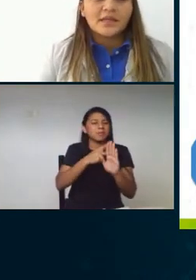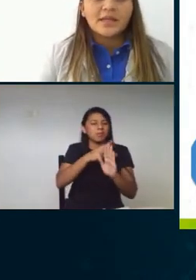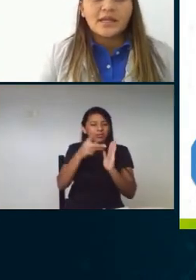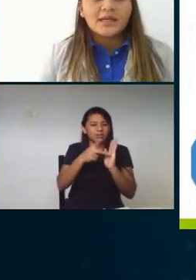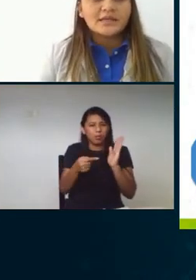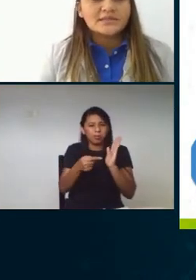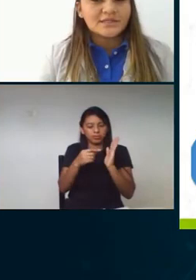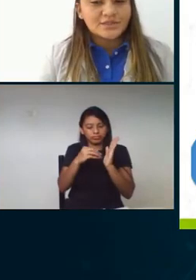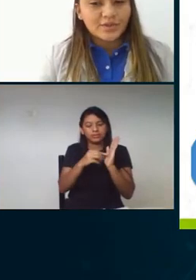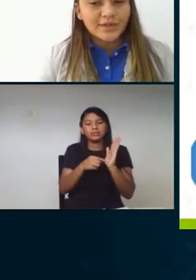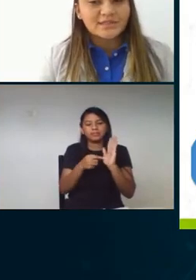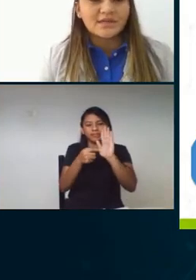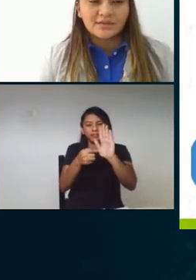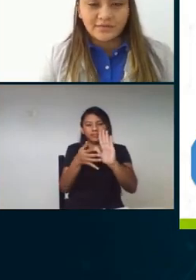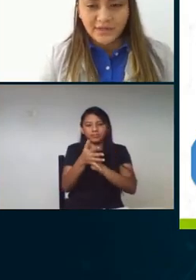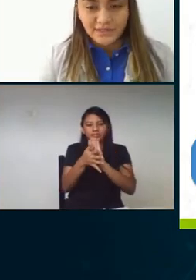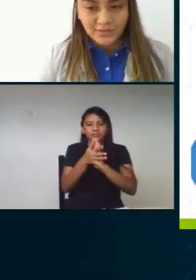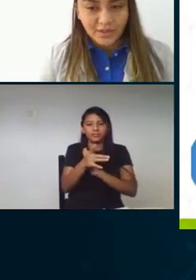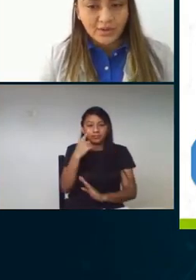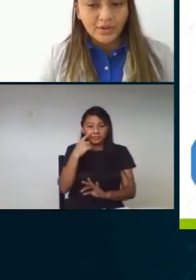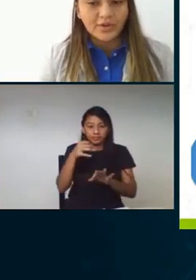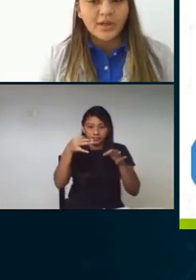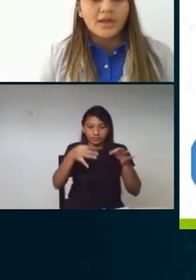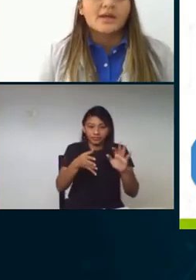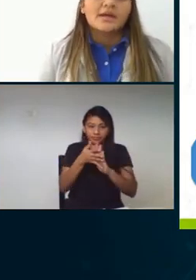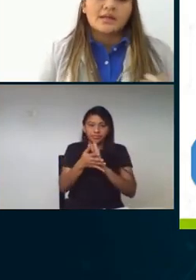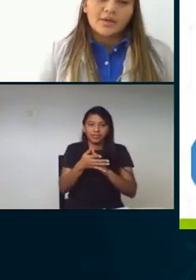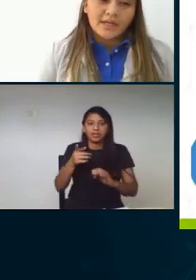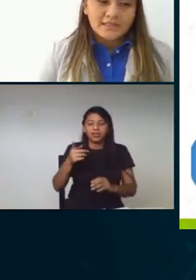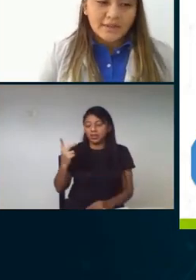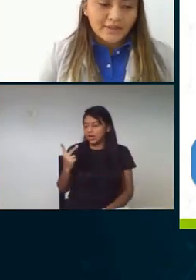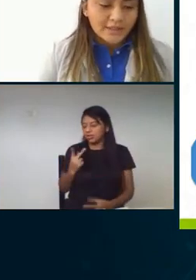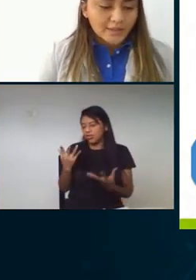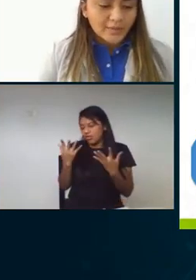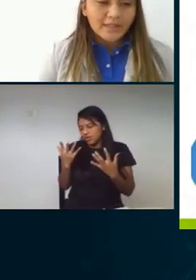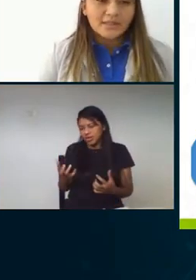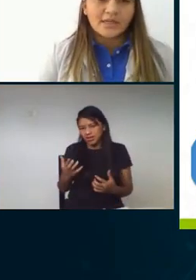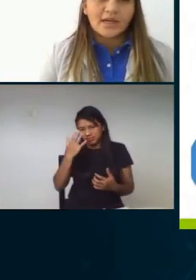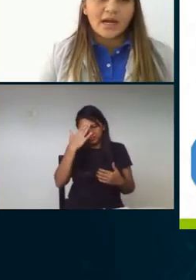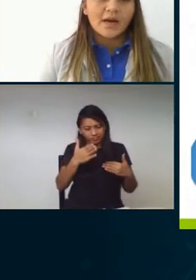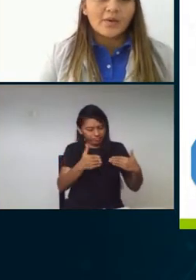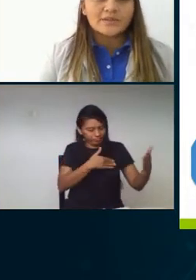que tiene sensores de identificación de color. Lo que les hablaba